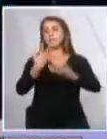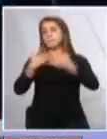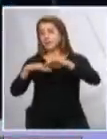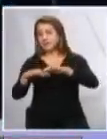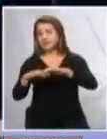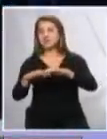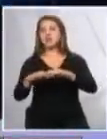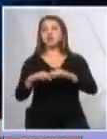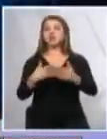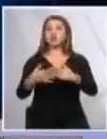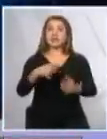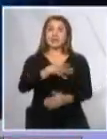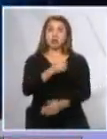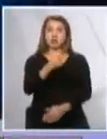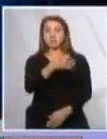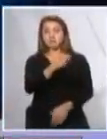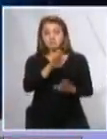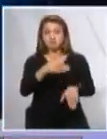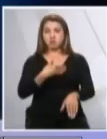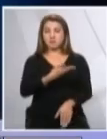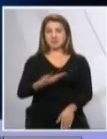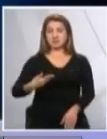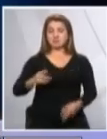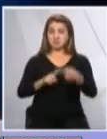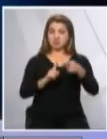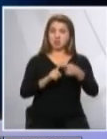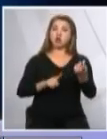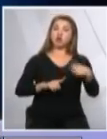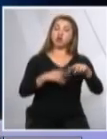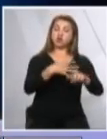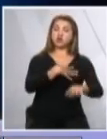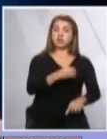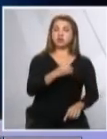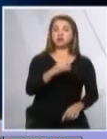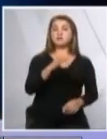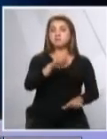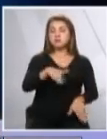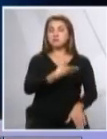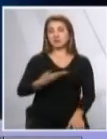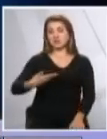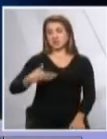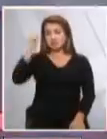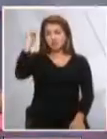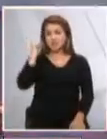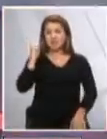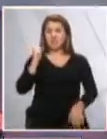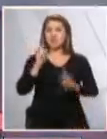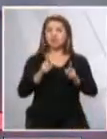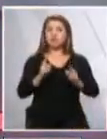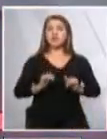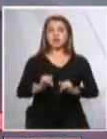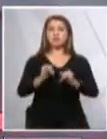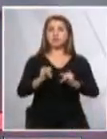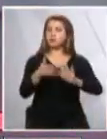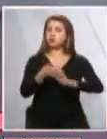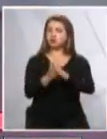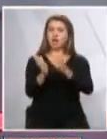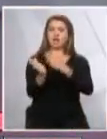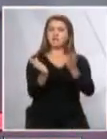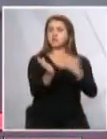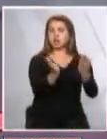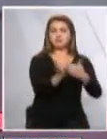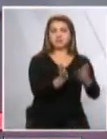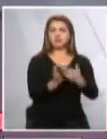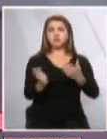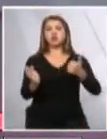empresa donde están los hijos del presidente de mi propio partido hasta los hijos del presidente Sebastián Piñera, o sea que hay de todo informes que tienen que ser revisados todos por igual respecto